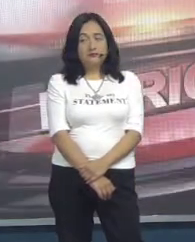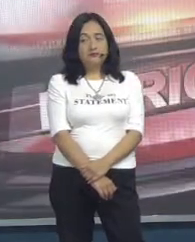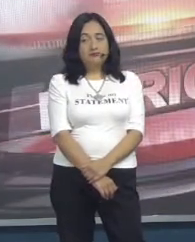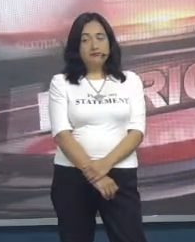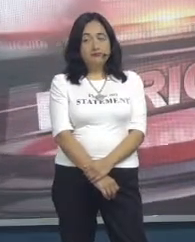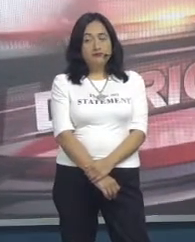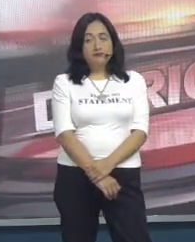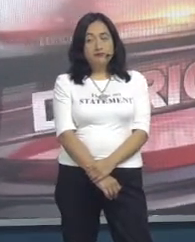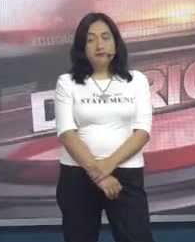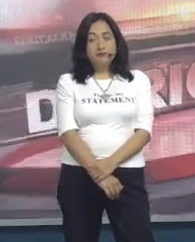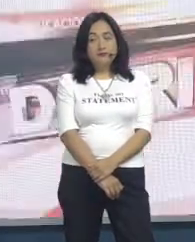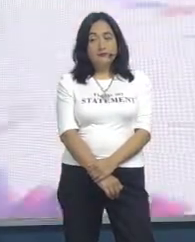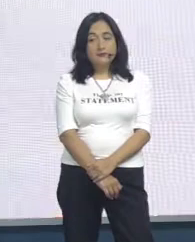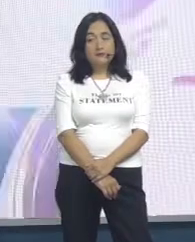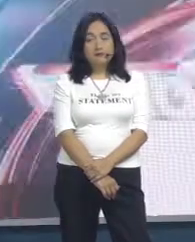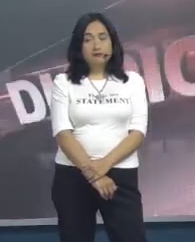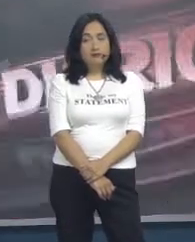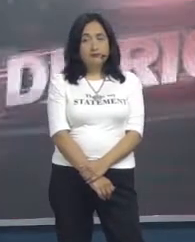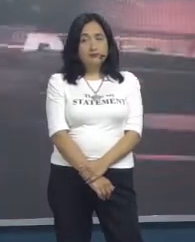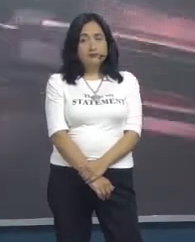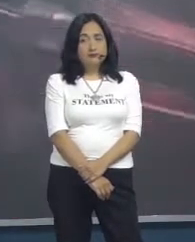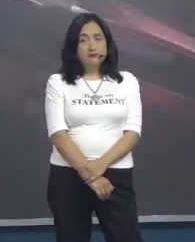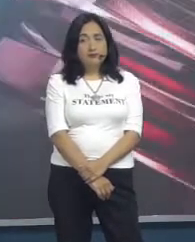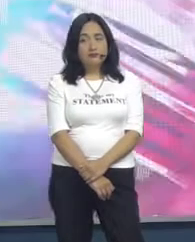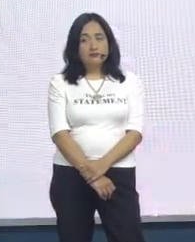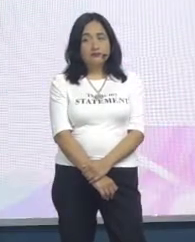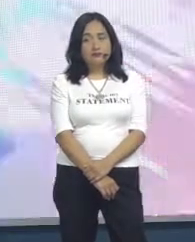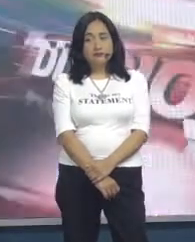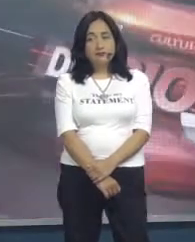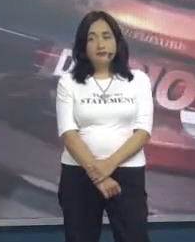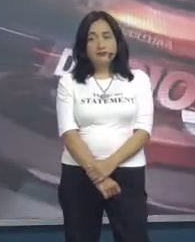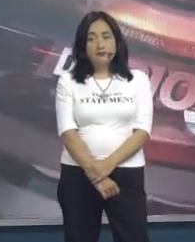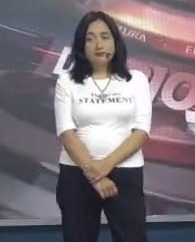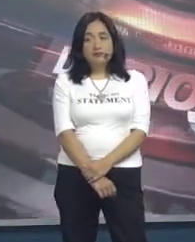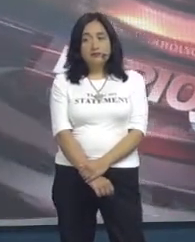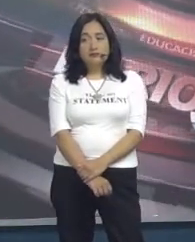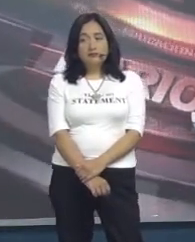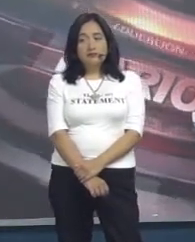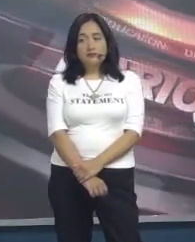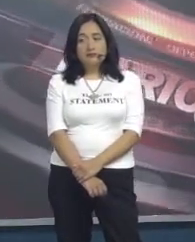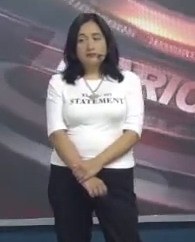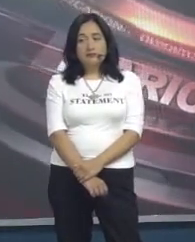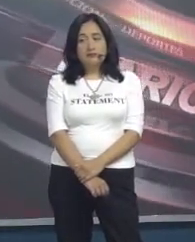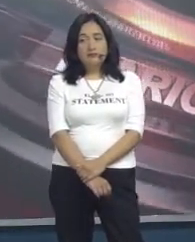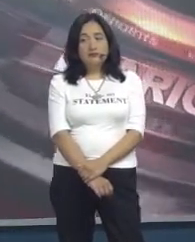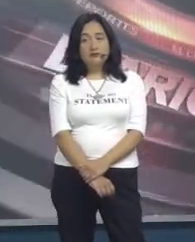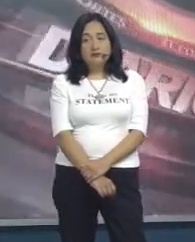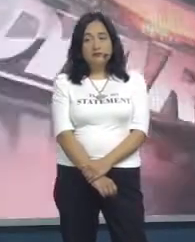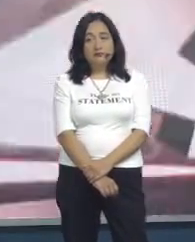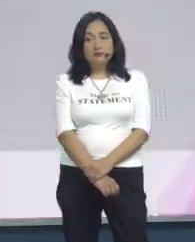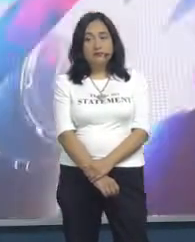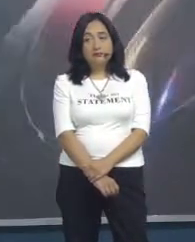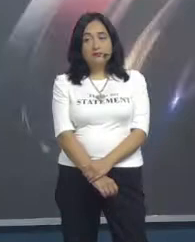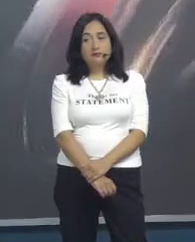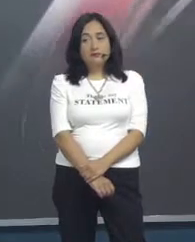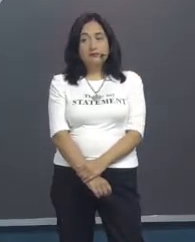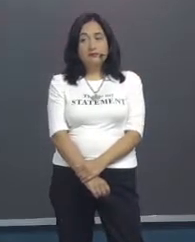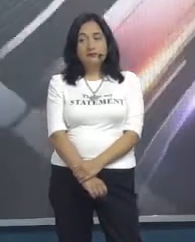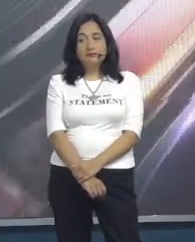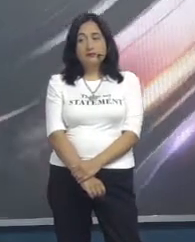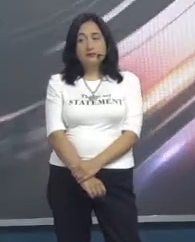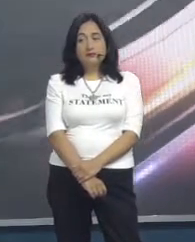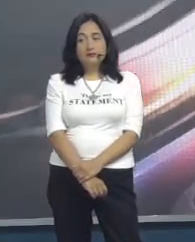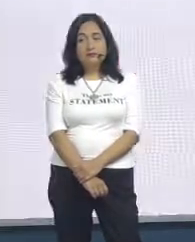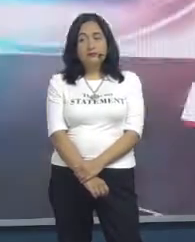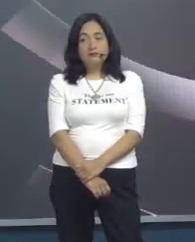pusimos esto en la calle, digamos, esta situación, esta preocupación de la morosidad en cuanto a la cuota, ha